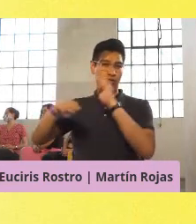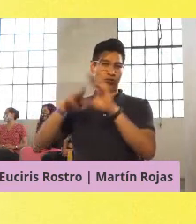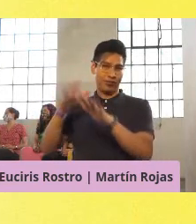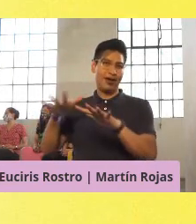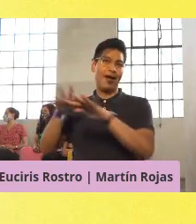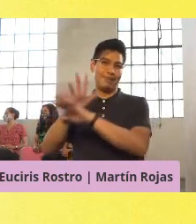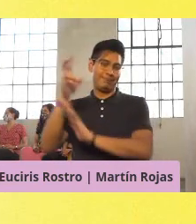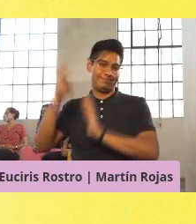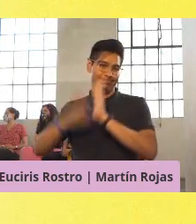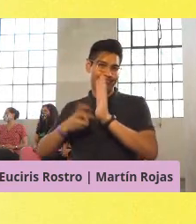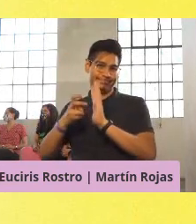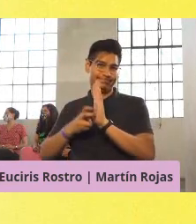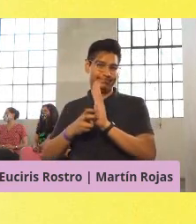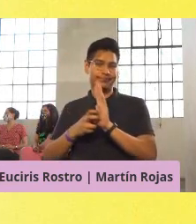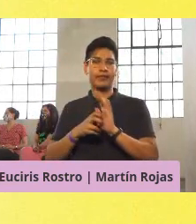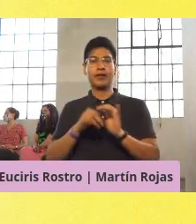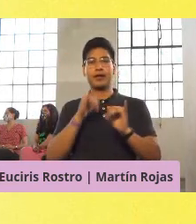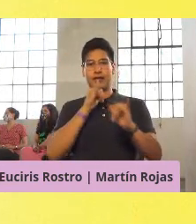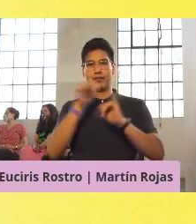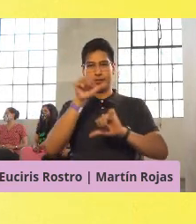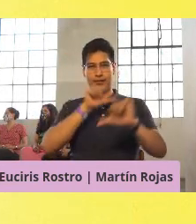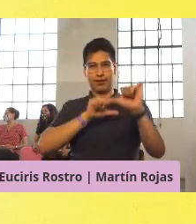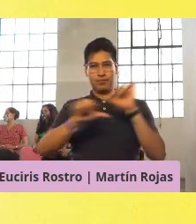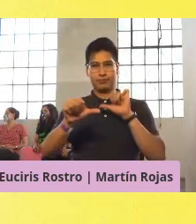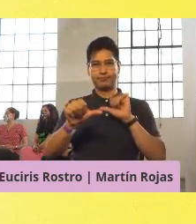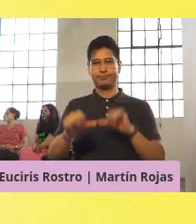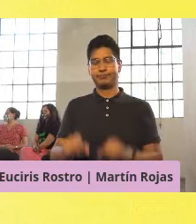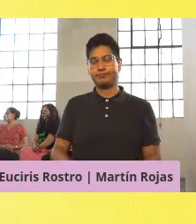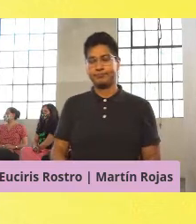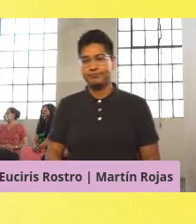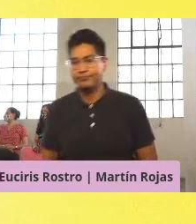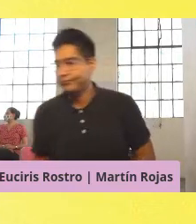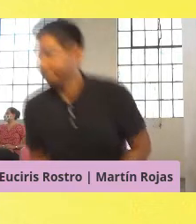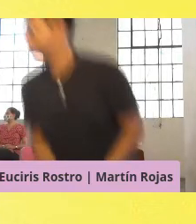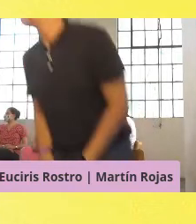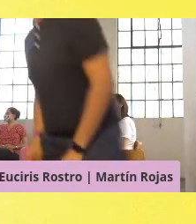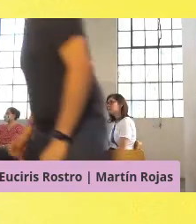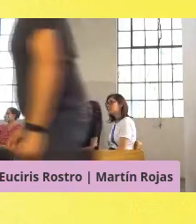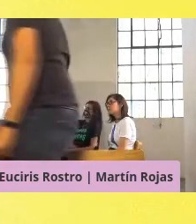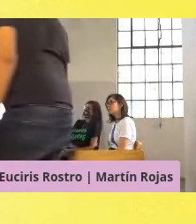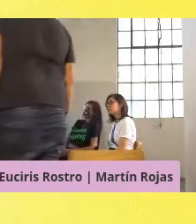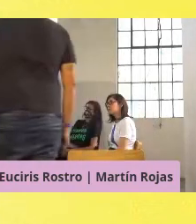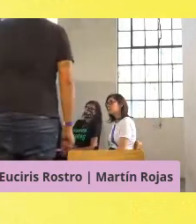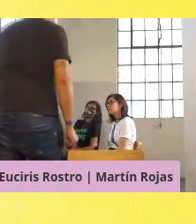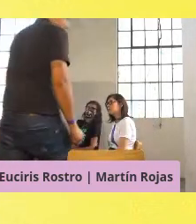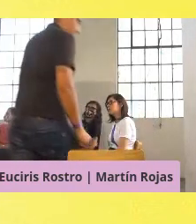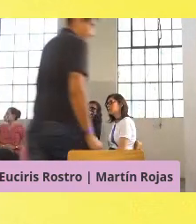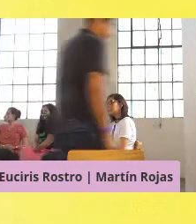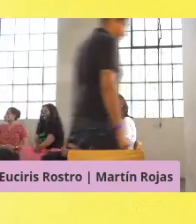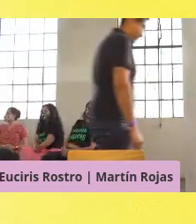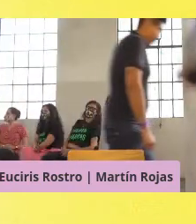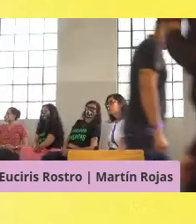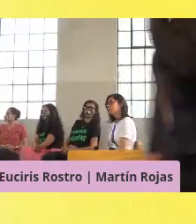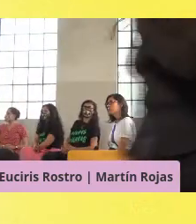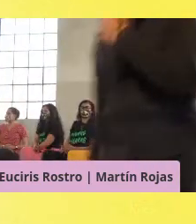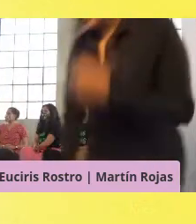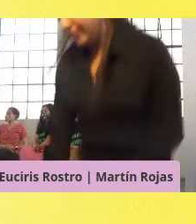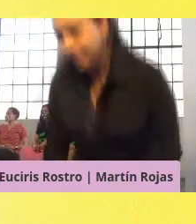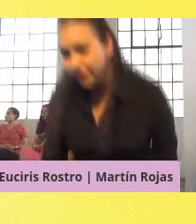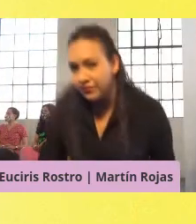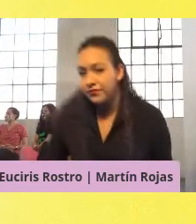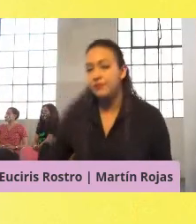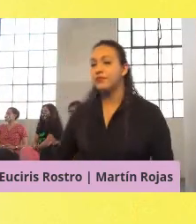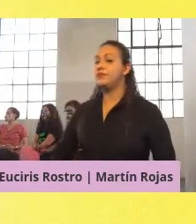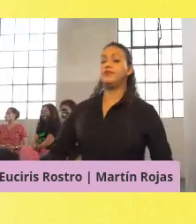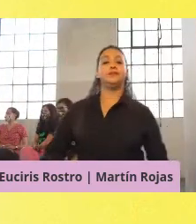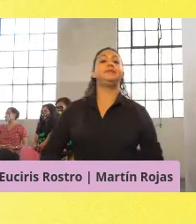Porque si seguimos pensando que dentro de este sistema las cosas son así, creo que tenemos que empujar a que